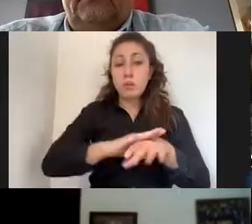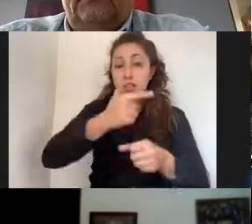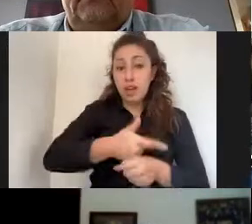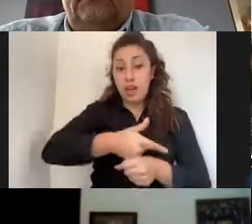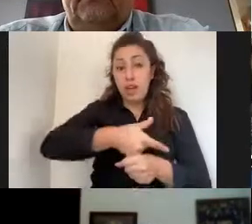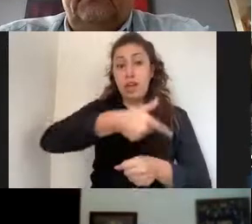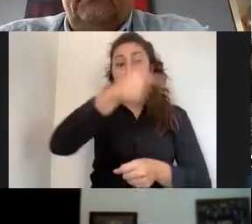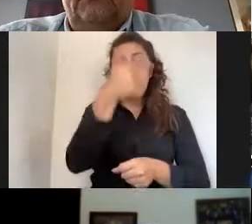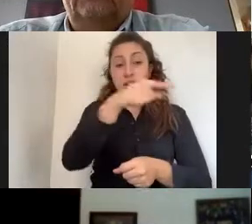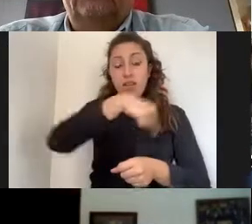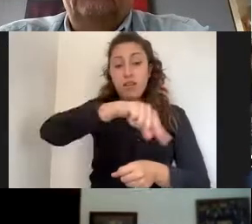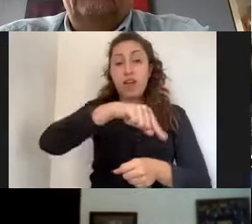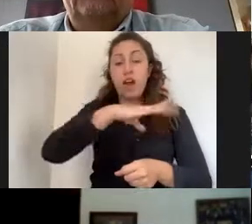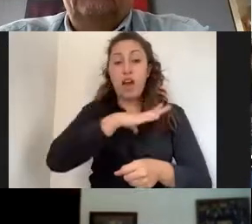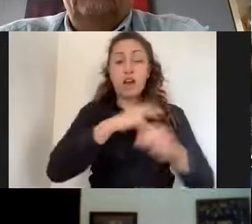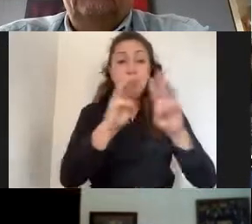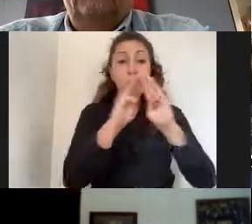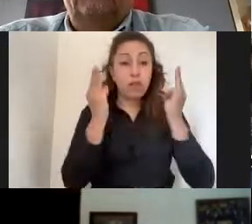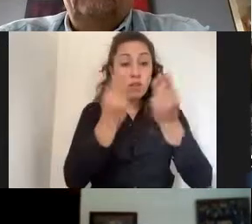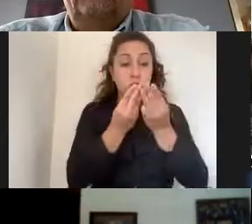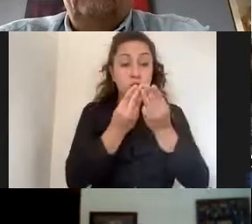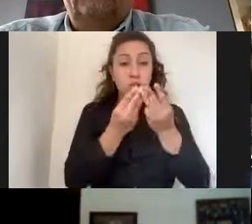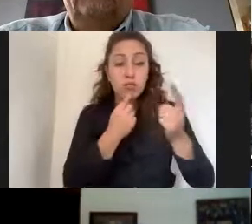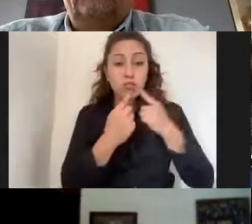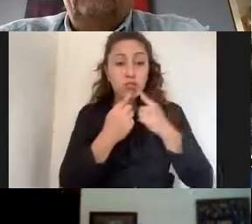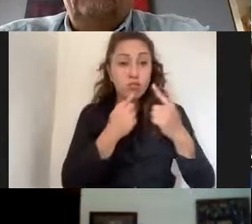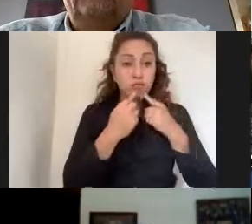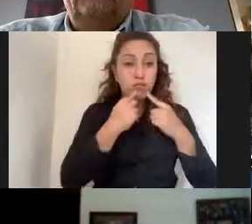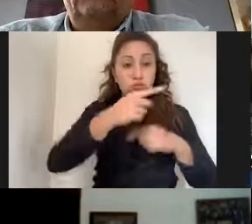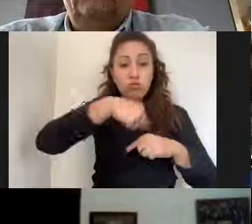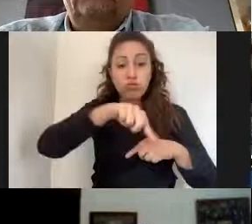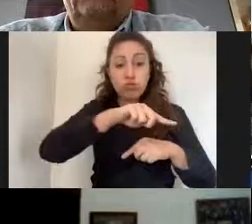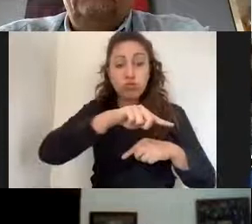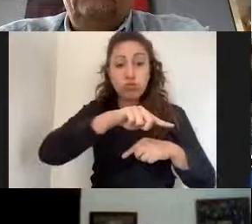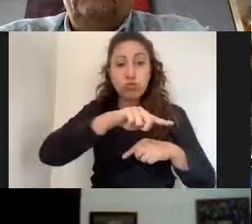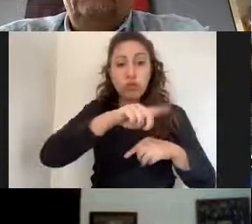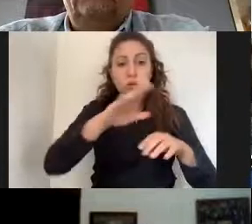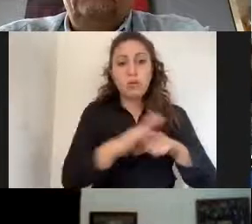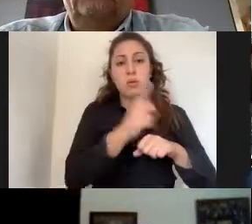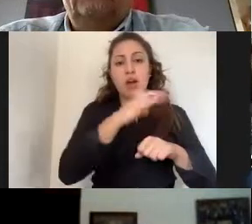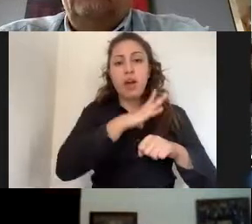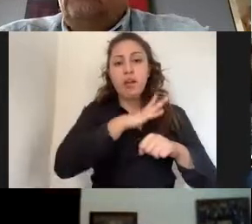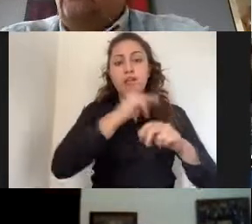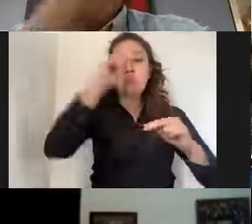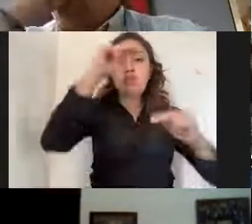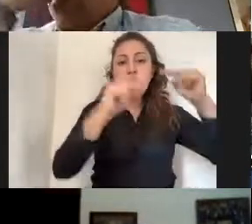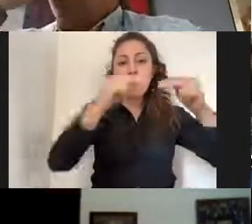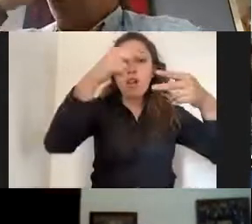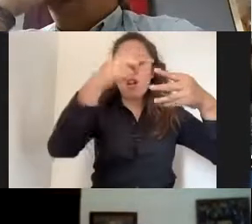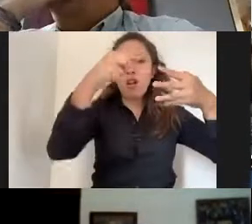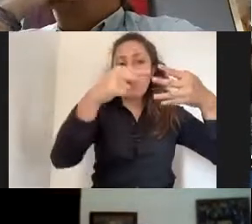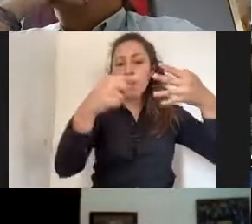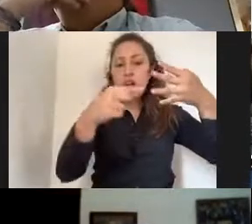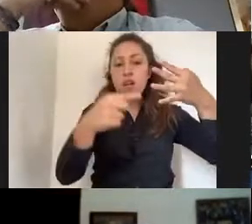de delincuencia organizada, porque tiene que ver precisamente con la jerarquía criminal que se determina